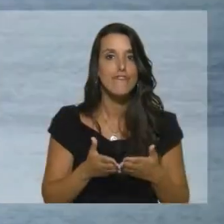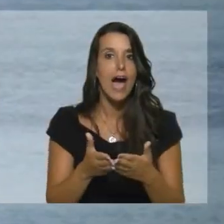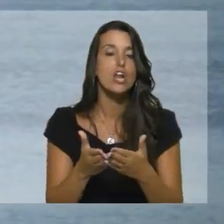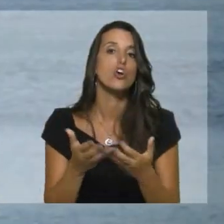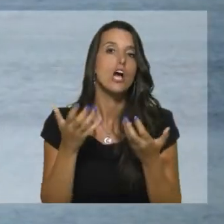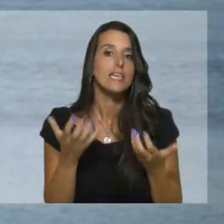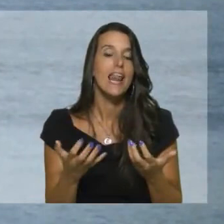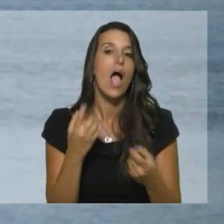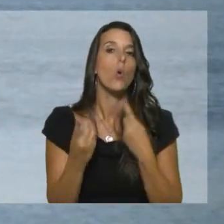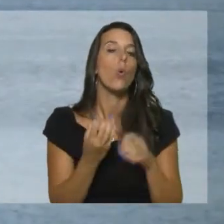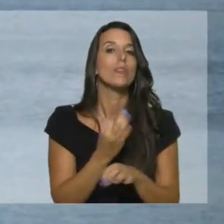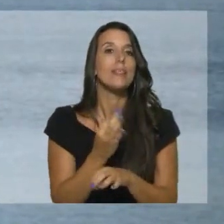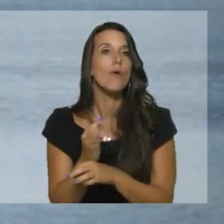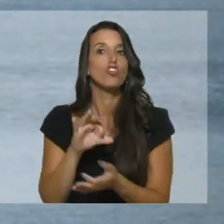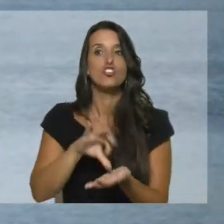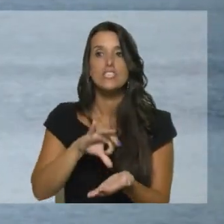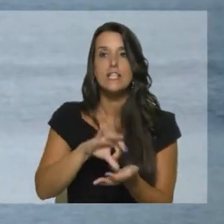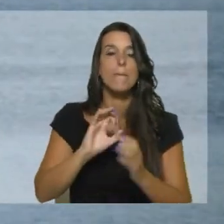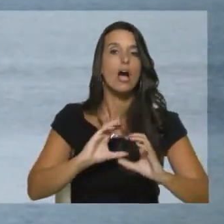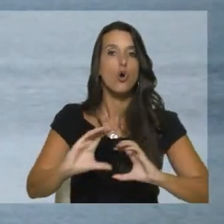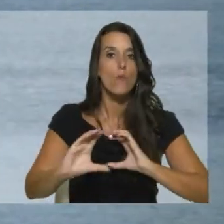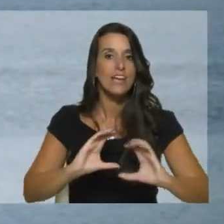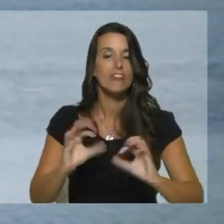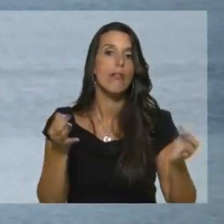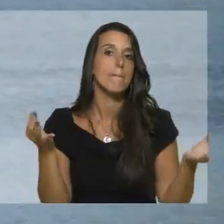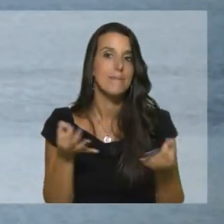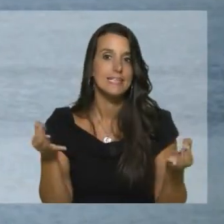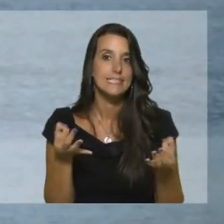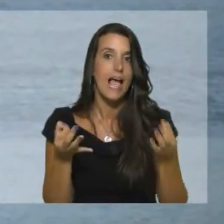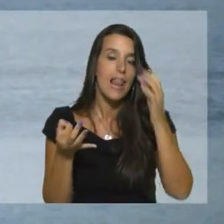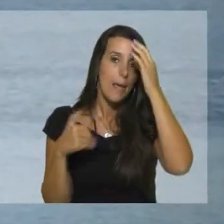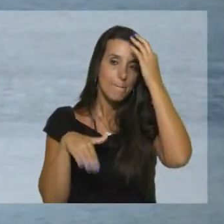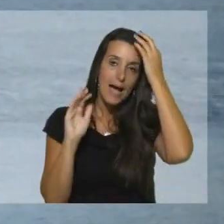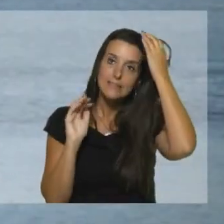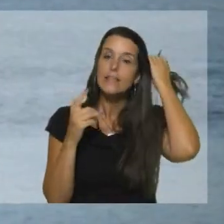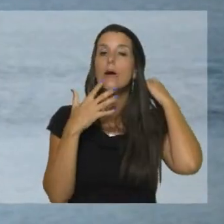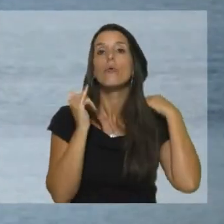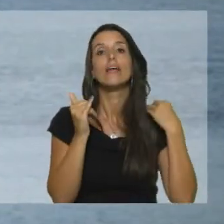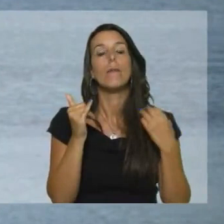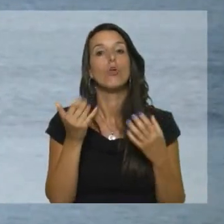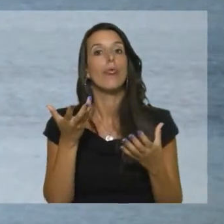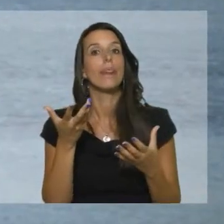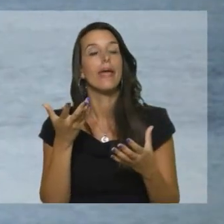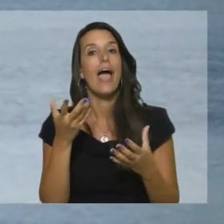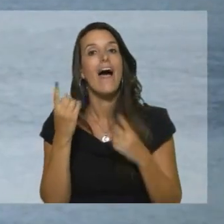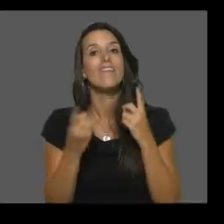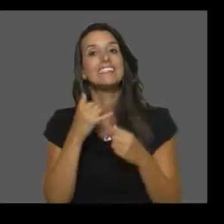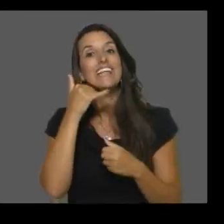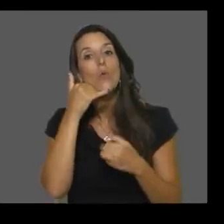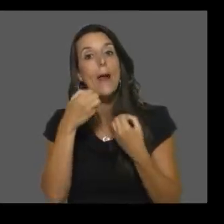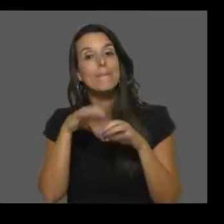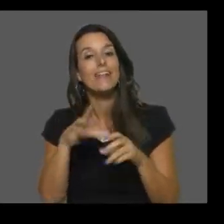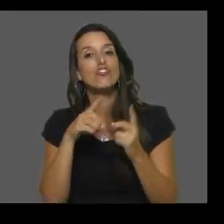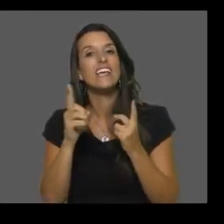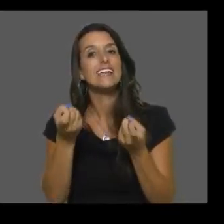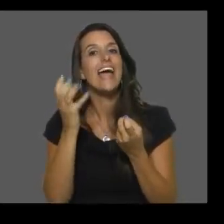traten de tener algún sistema de comunicaciones, especialmente, preferentemente va de radiofrecuencia, porque a veces los celulares pierden o se